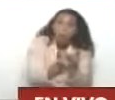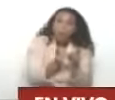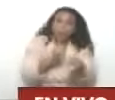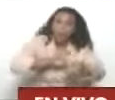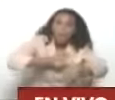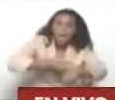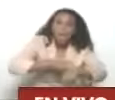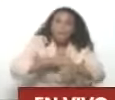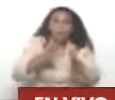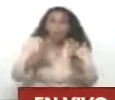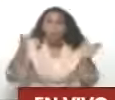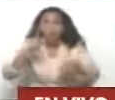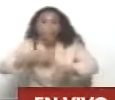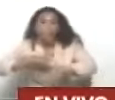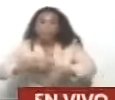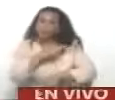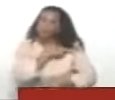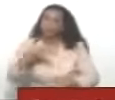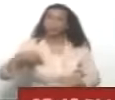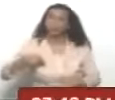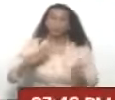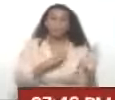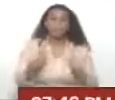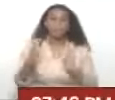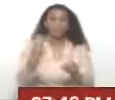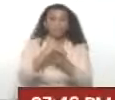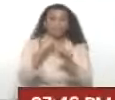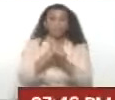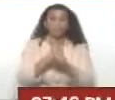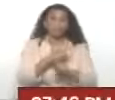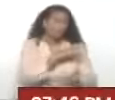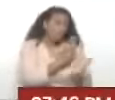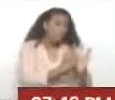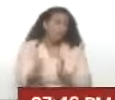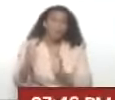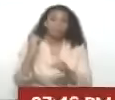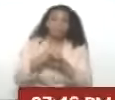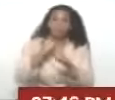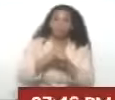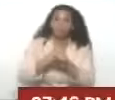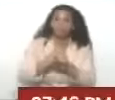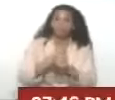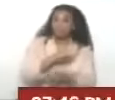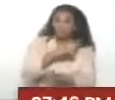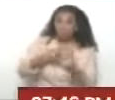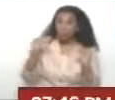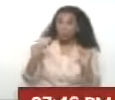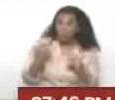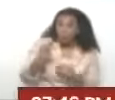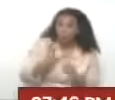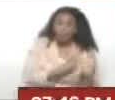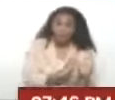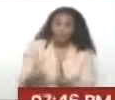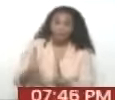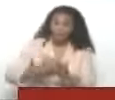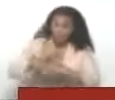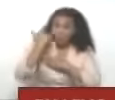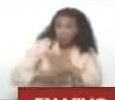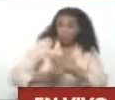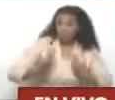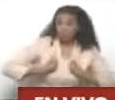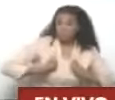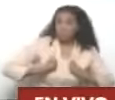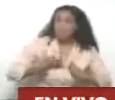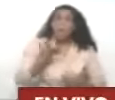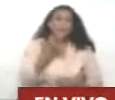plazo. Y solo nosotros tenemos un plan, yo te lo puedo decir. ¿Ah? Solo nosotros tenemos un proyecto. Dime